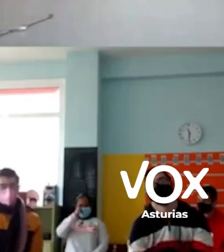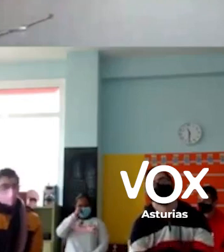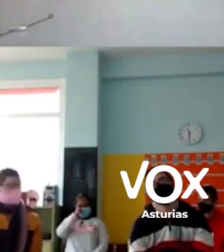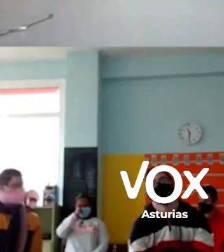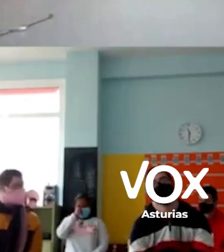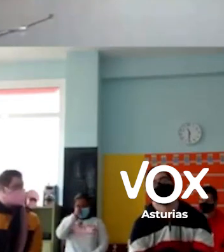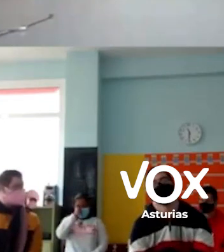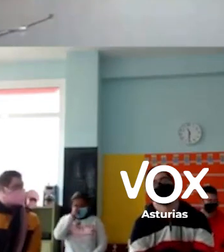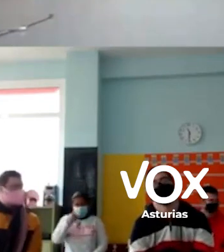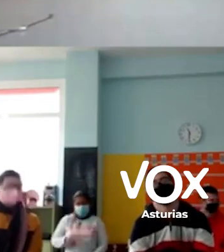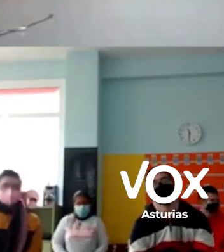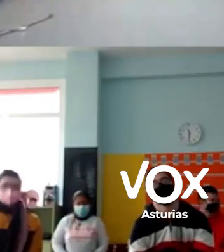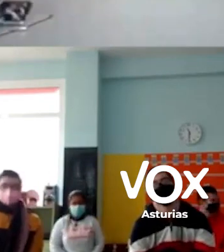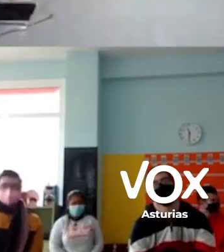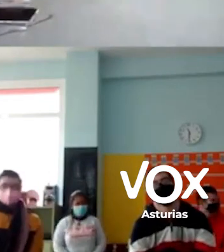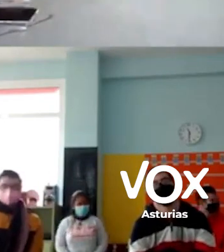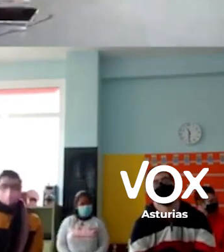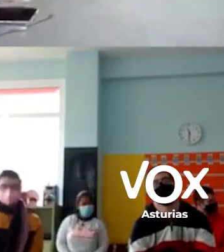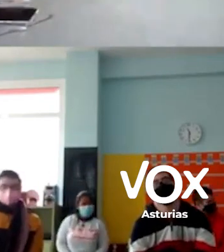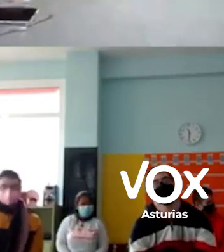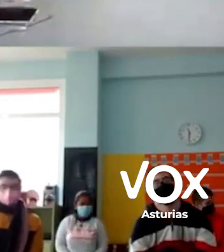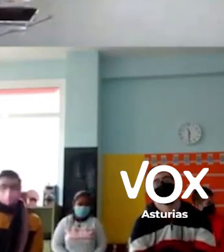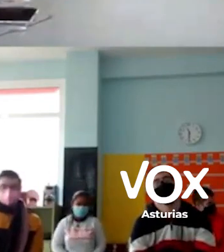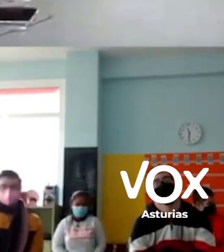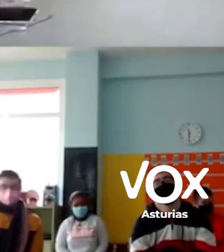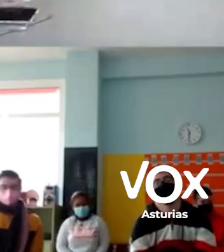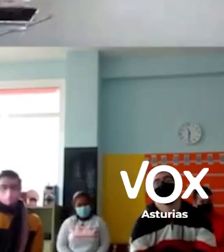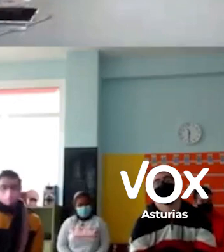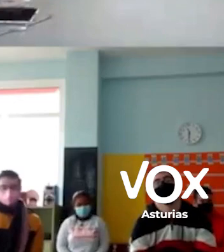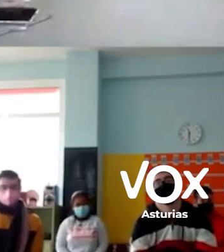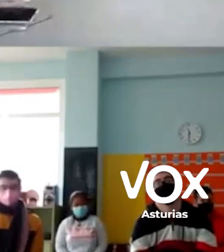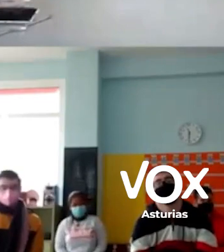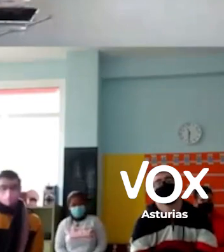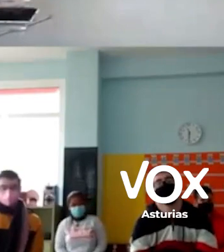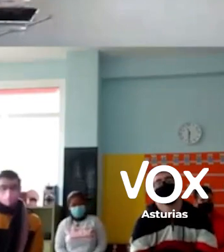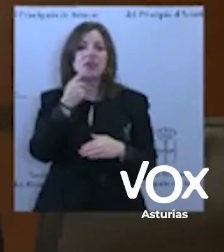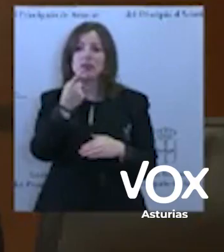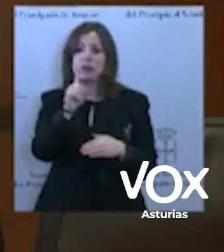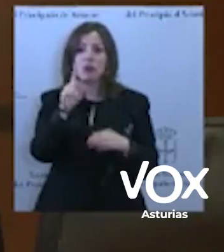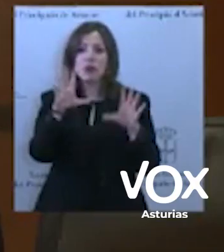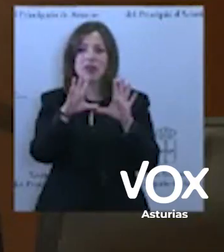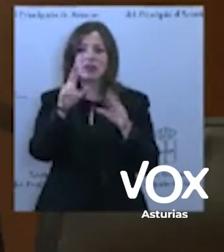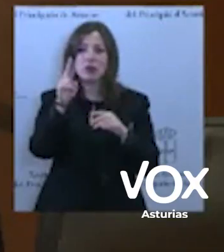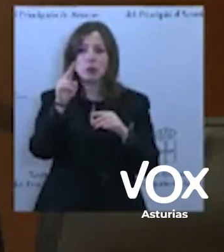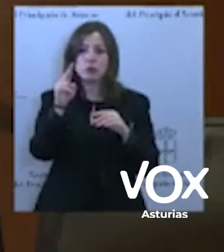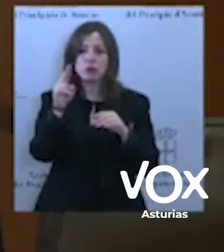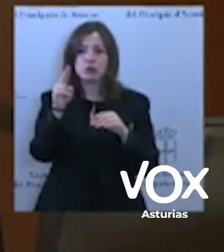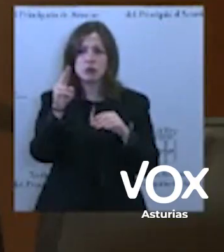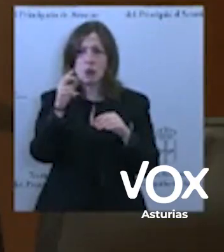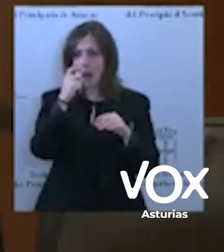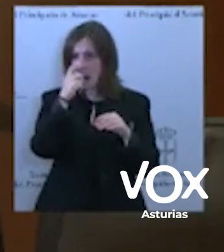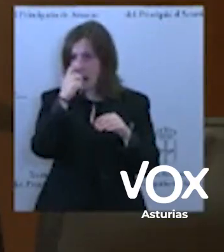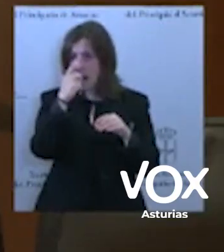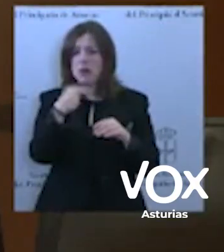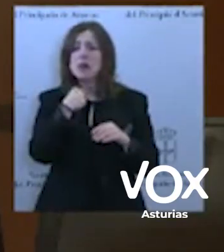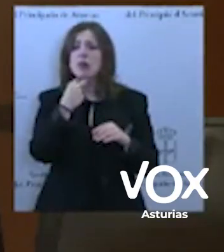prometo que nada más que me rehabiliten la posibilidad de visitar, tenéis mi palabra que os voy a visitar. Me comprometo que nada más